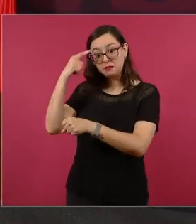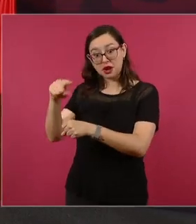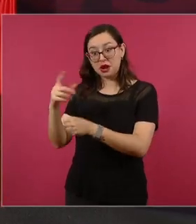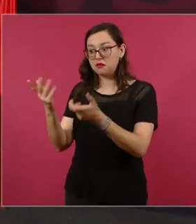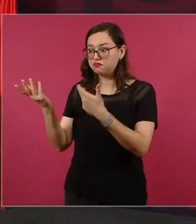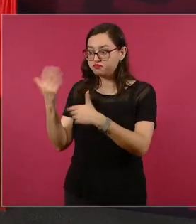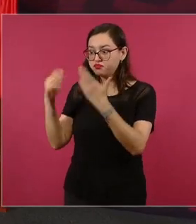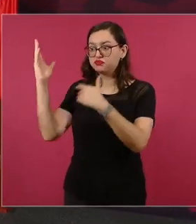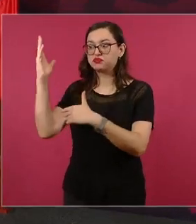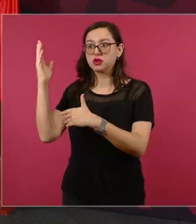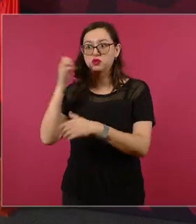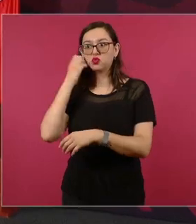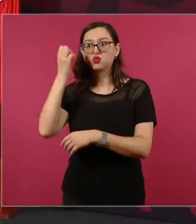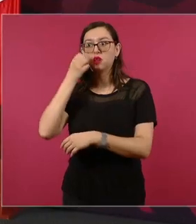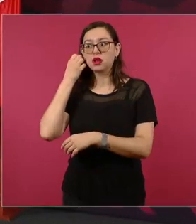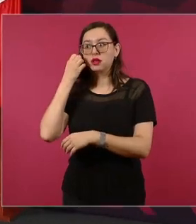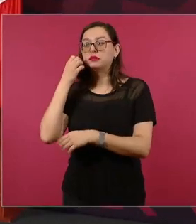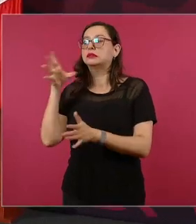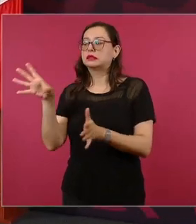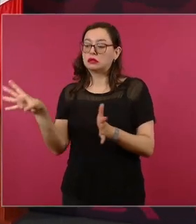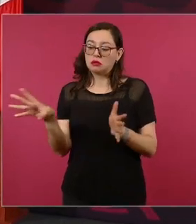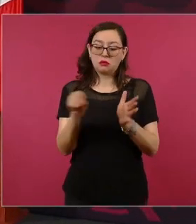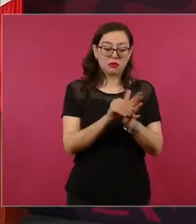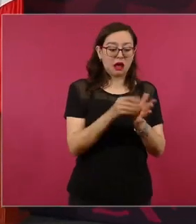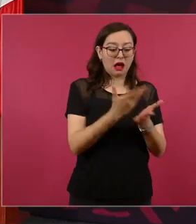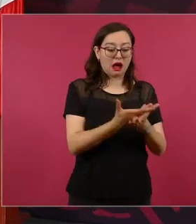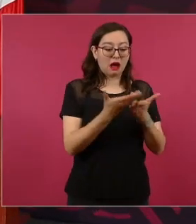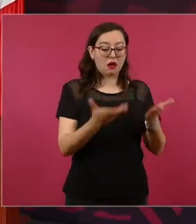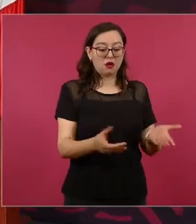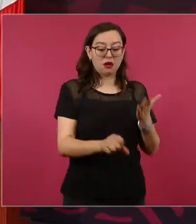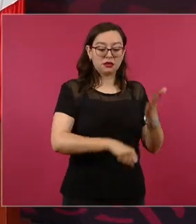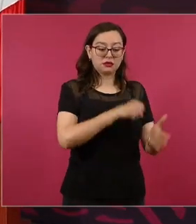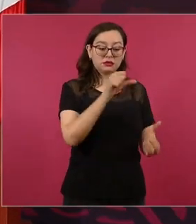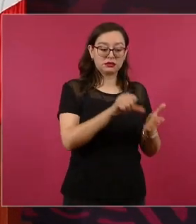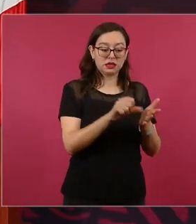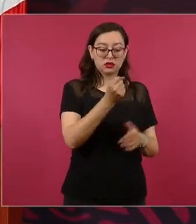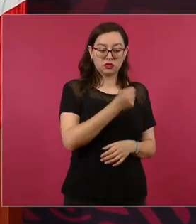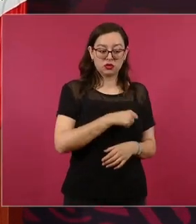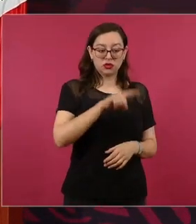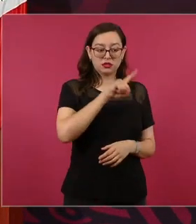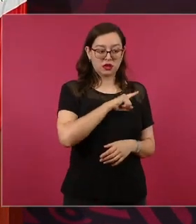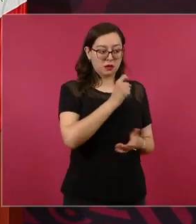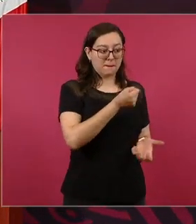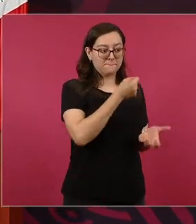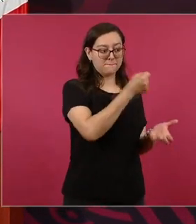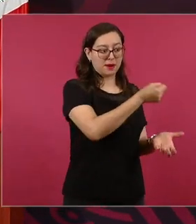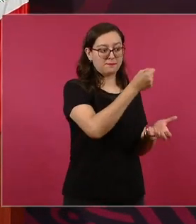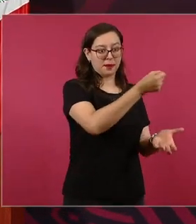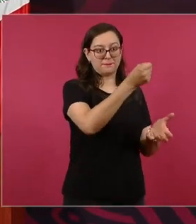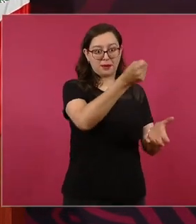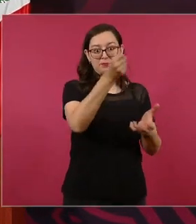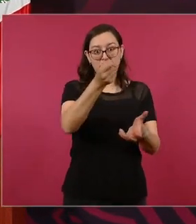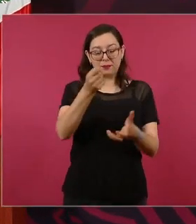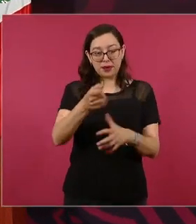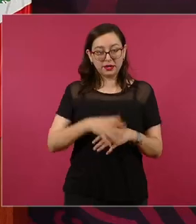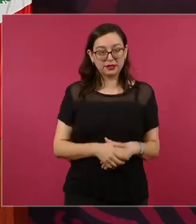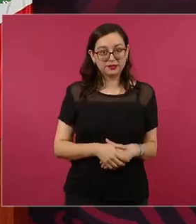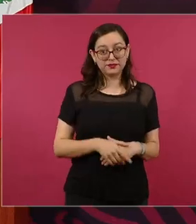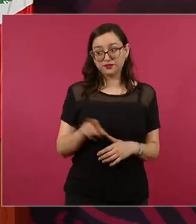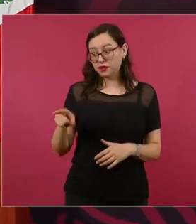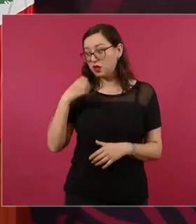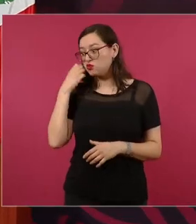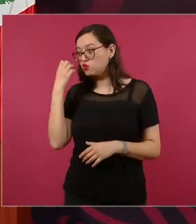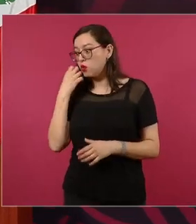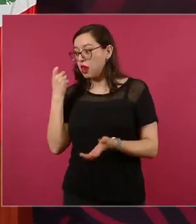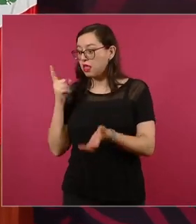copiamos el modelo. Se le entrega a la sociedad de padres de familia lo que les